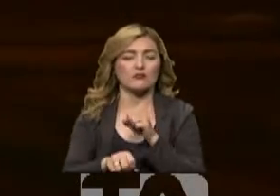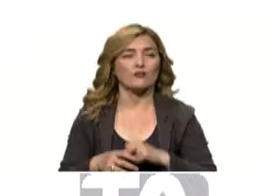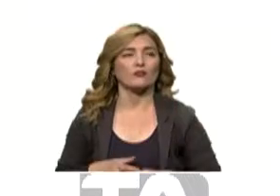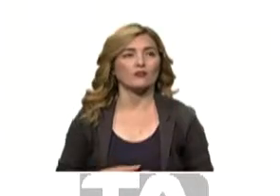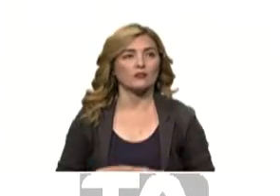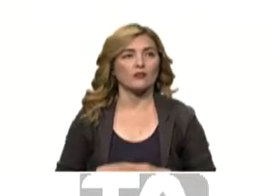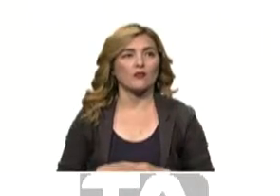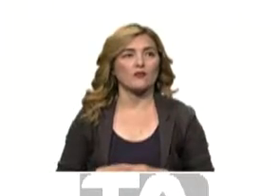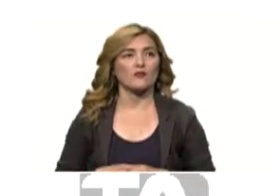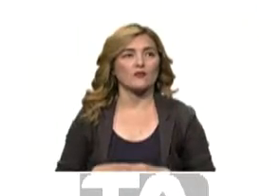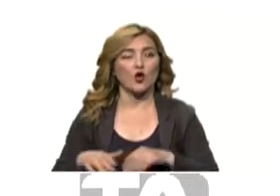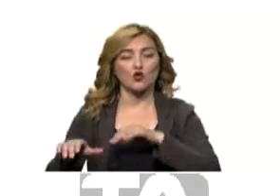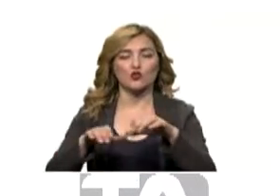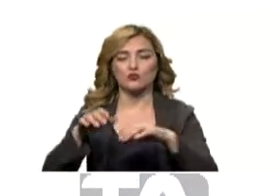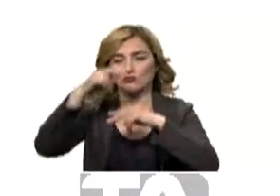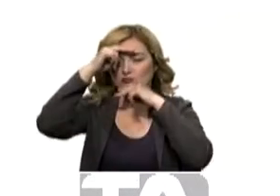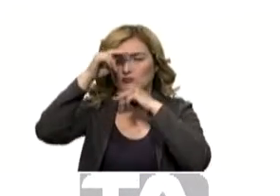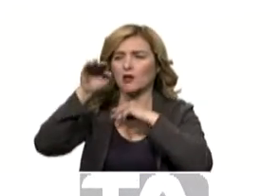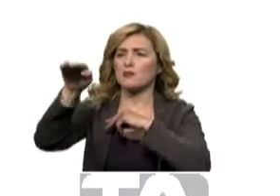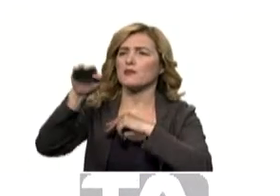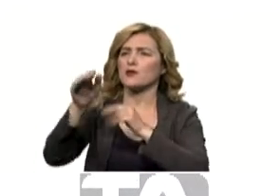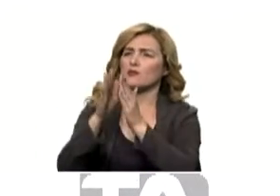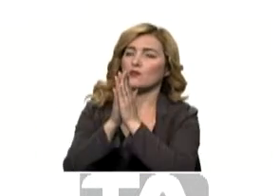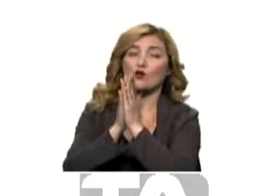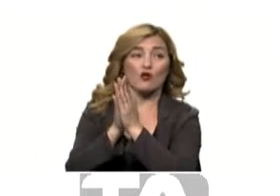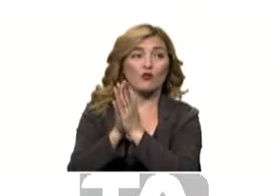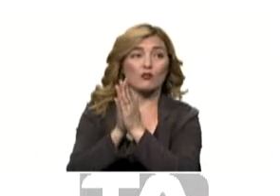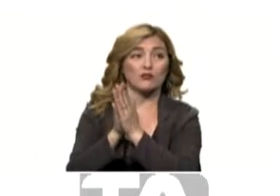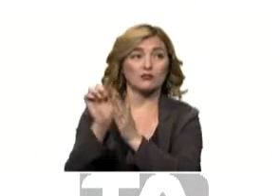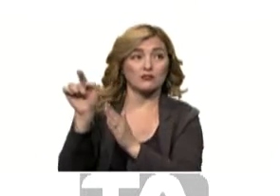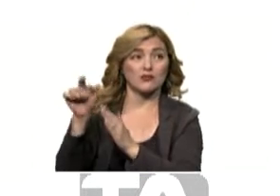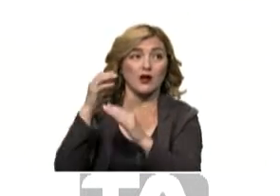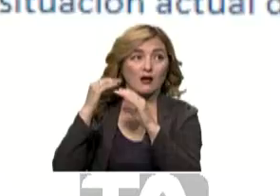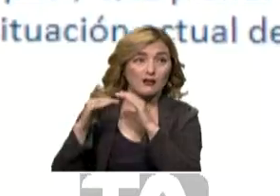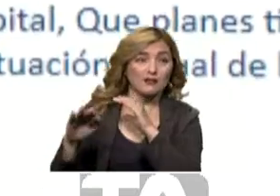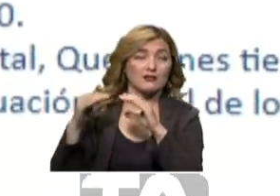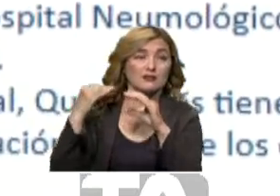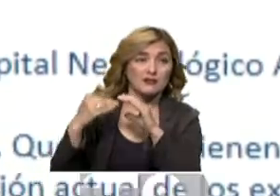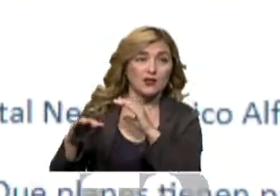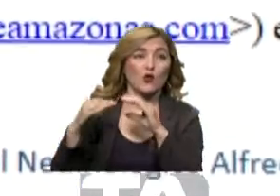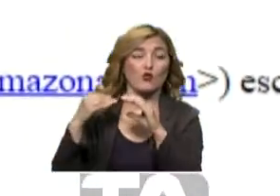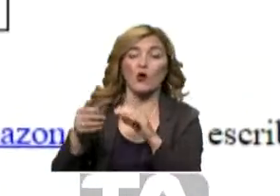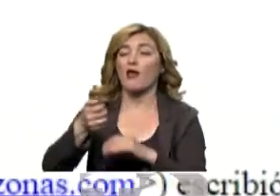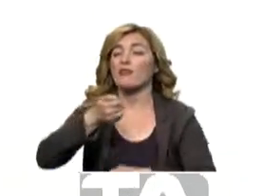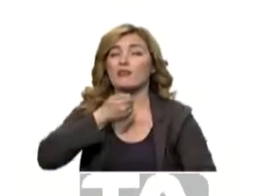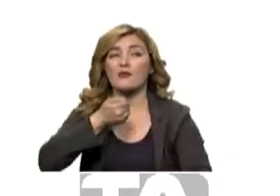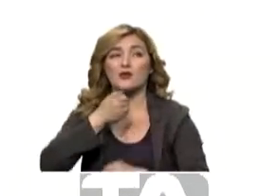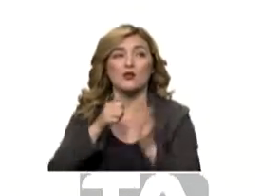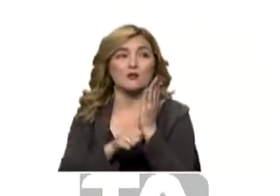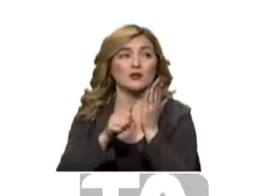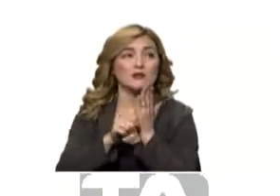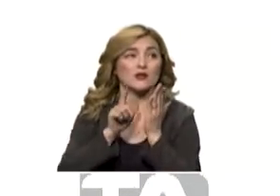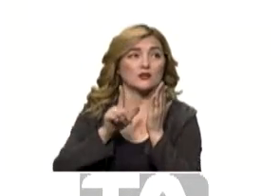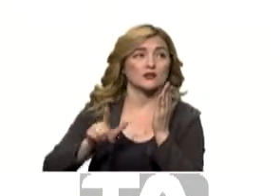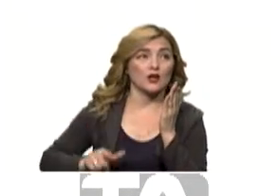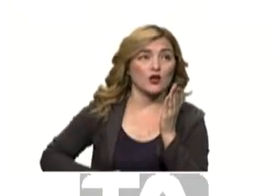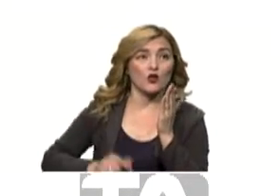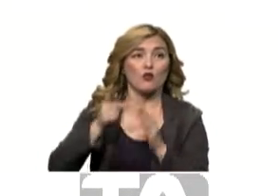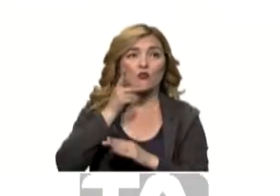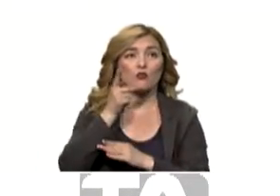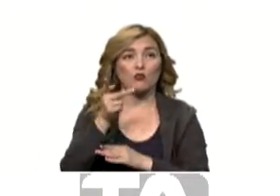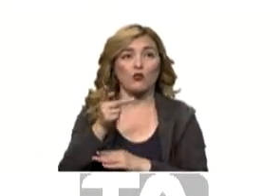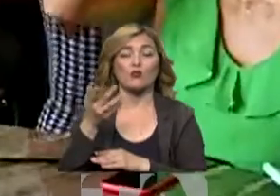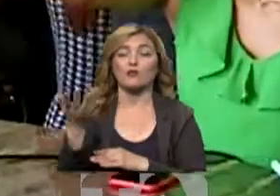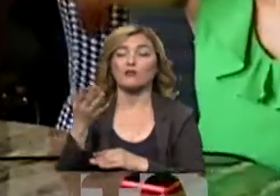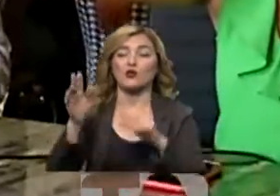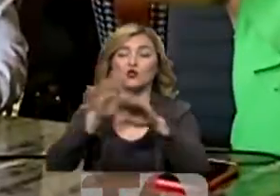coordinación de noticias hemos solicitado en más de una ocasión, como demuestra esta secuencia de correos electrónicos, una entrevista al Ministerio de Salud Pública para conversar